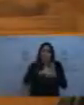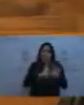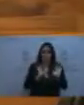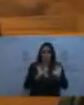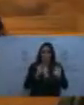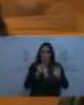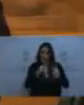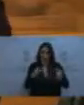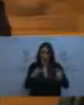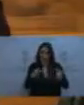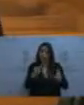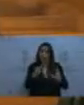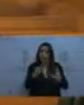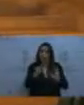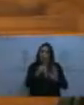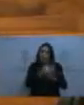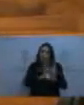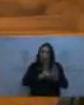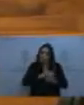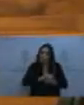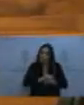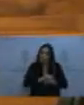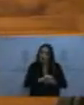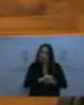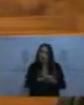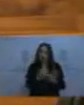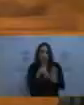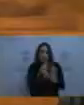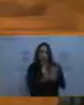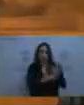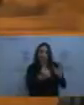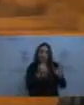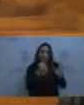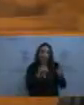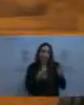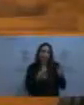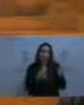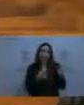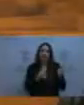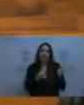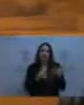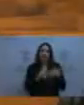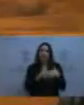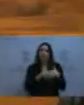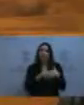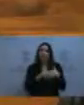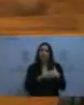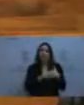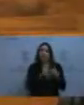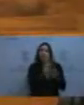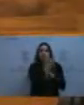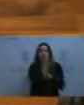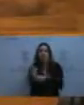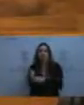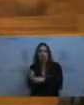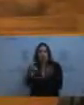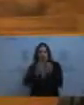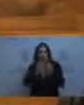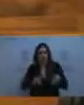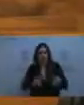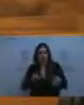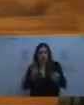Esas instrucciones, efectivamente, según figura, fueron dados traslado a las distintas empresas y entidades